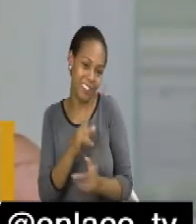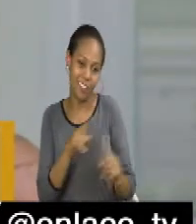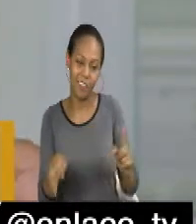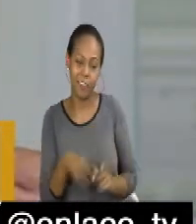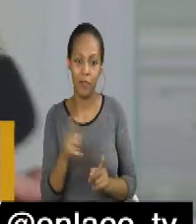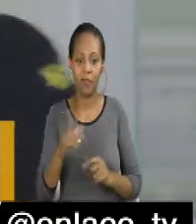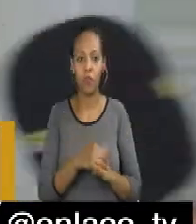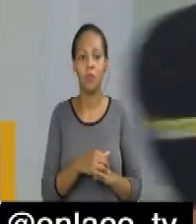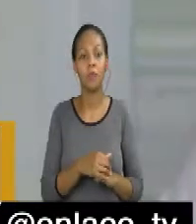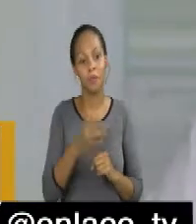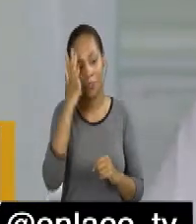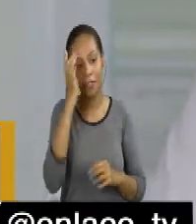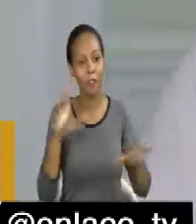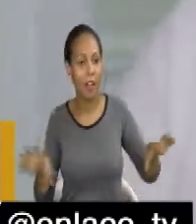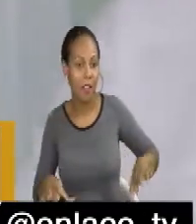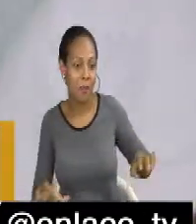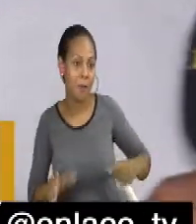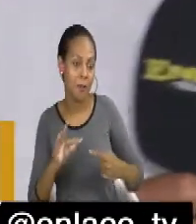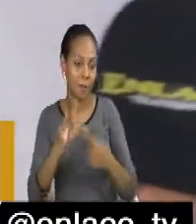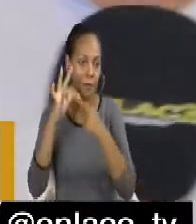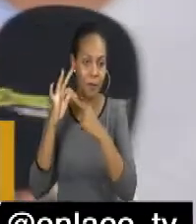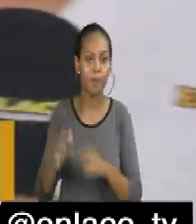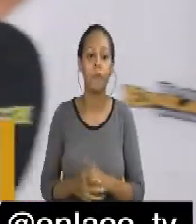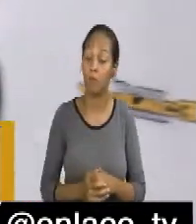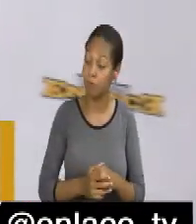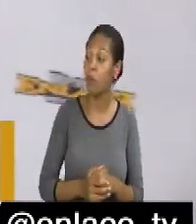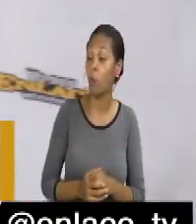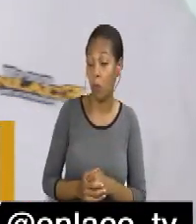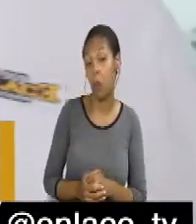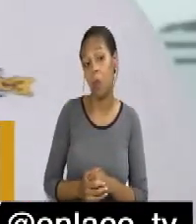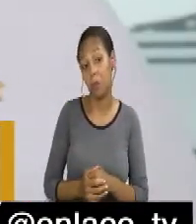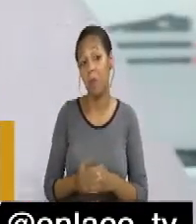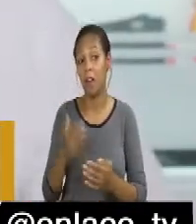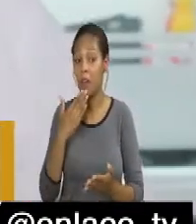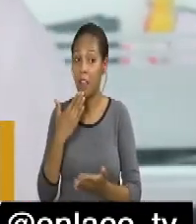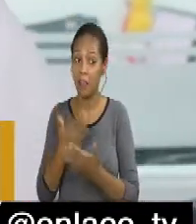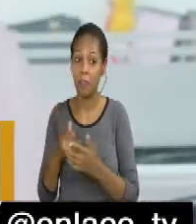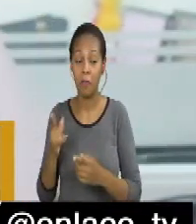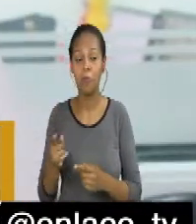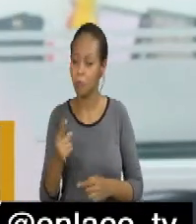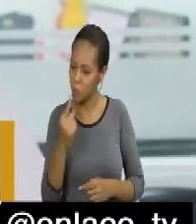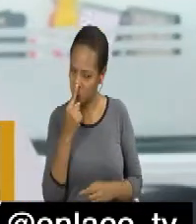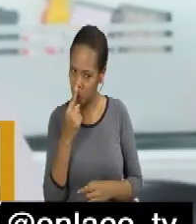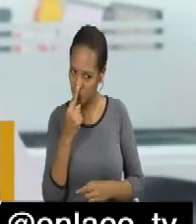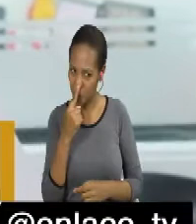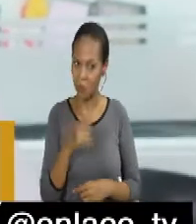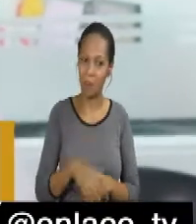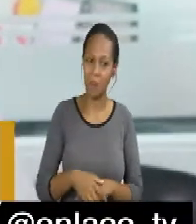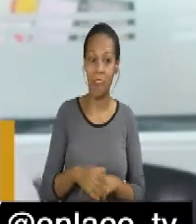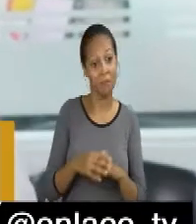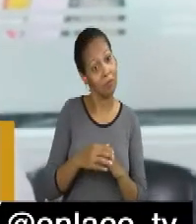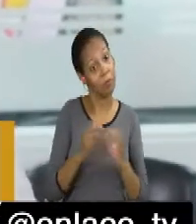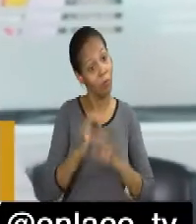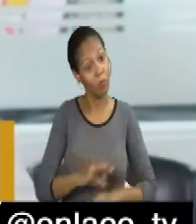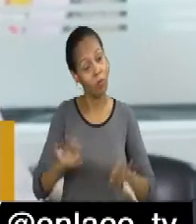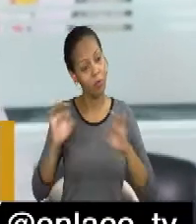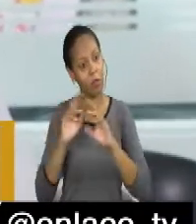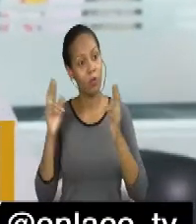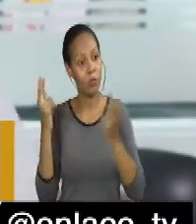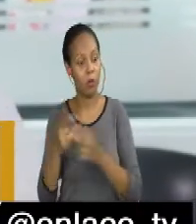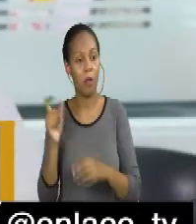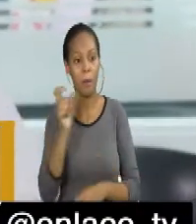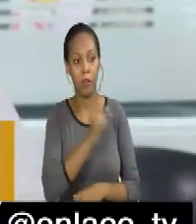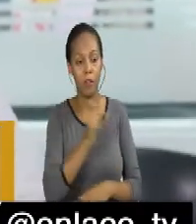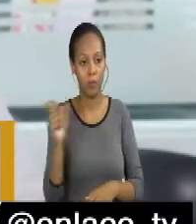de gestión. Y bien, nos salvan hablando de esta importante y muy curiosa, digo, la reunión de los expersoneros de